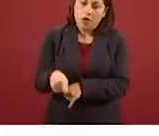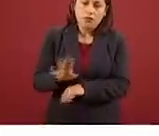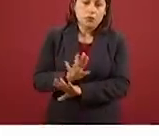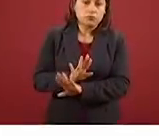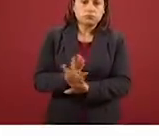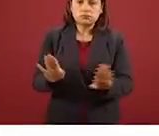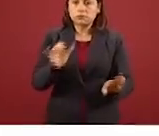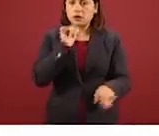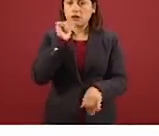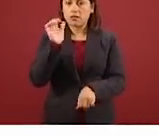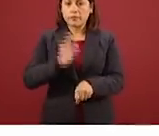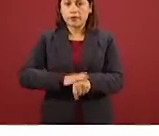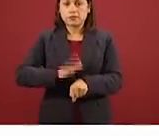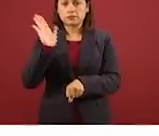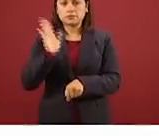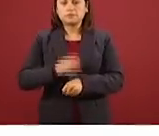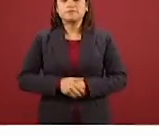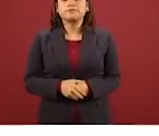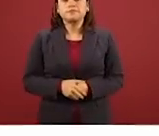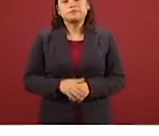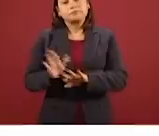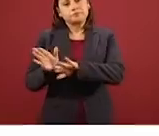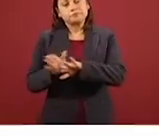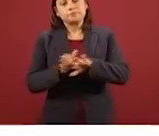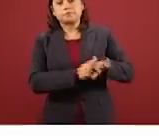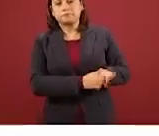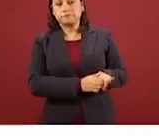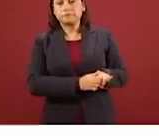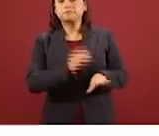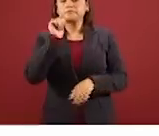Bueno, quedó pendiente